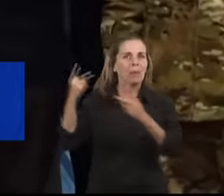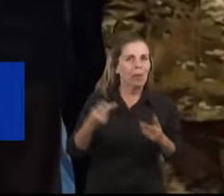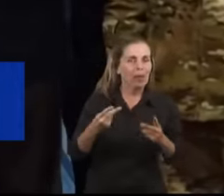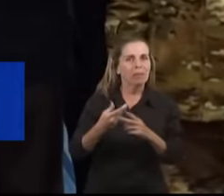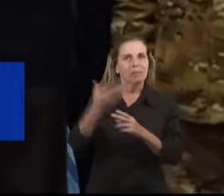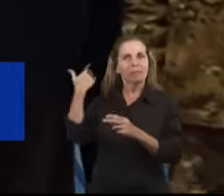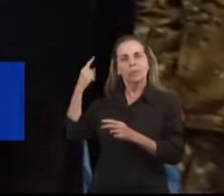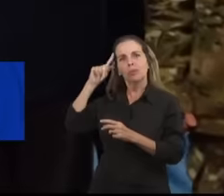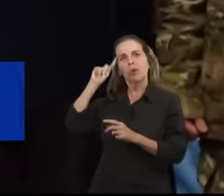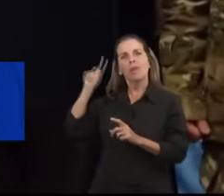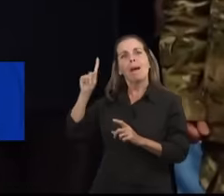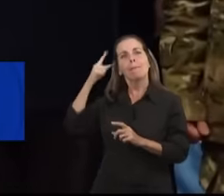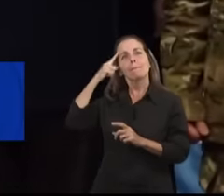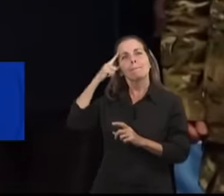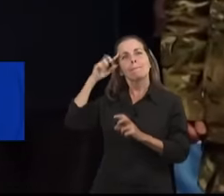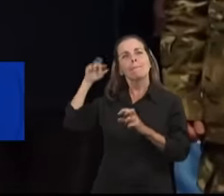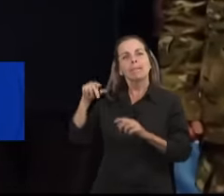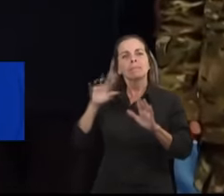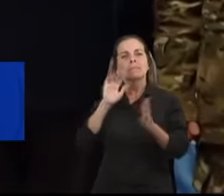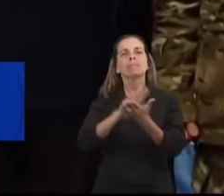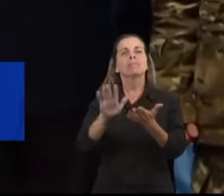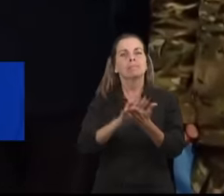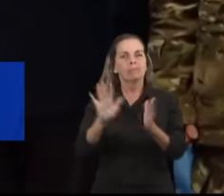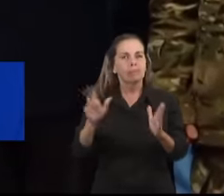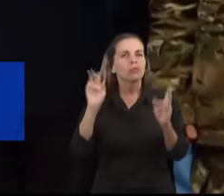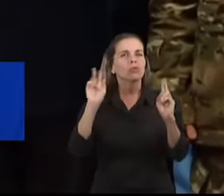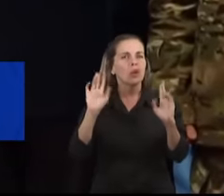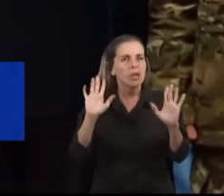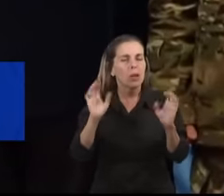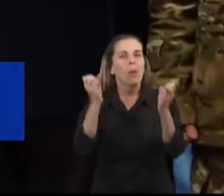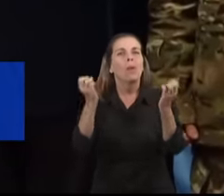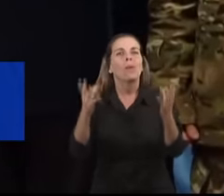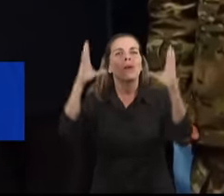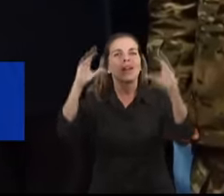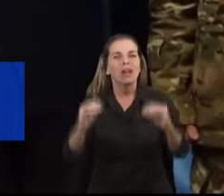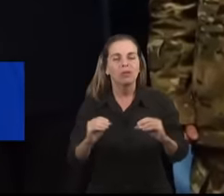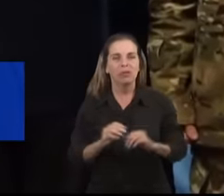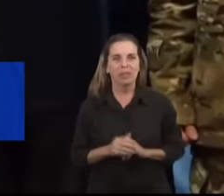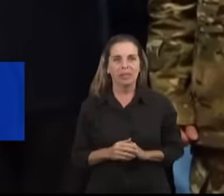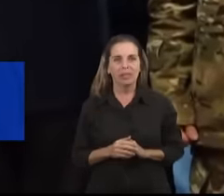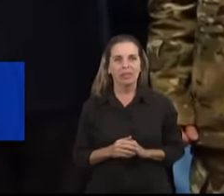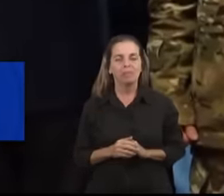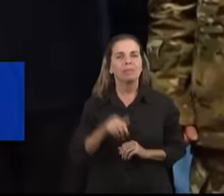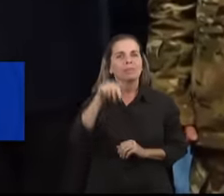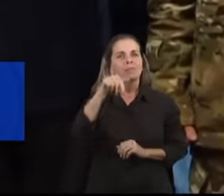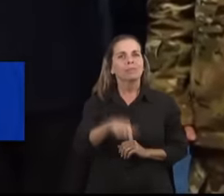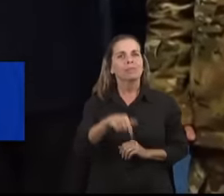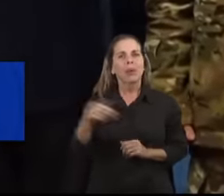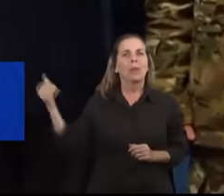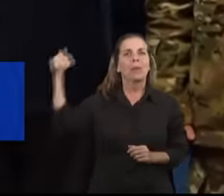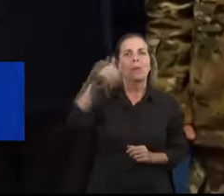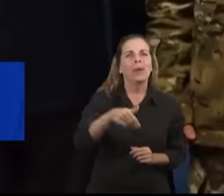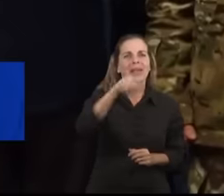principio, voy a arrancar de vuelta por el sonido. Buenas noches. Si bien esta visita no estaba programada